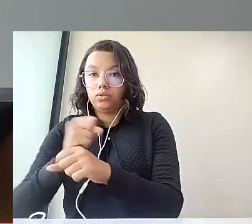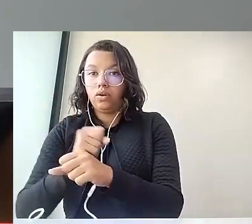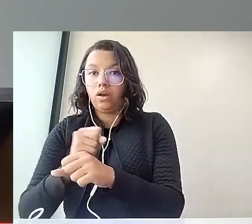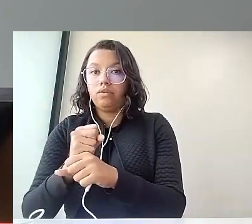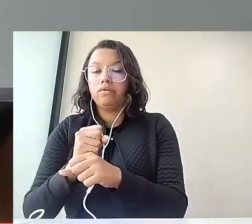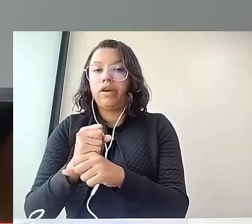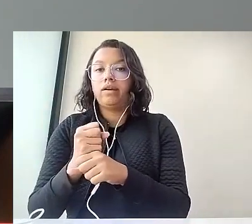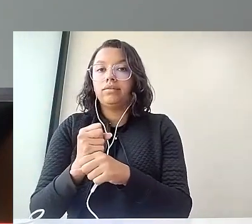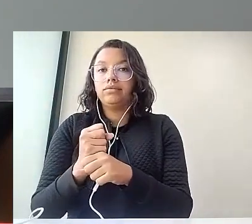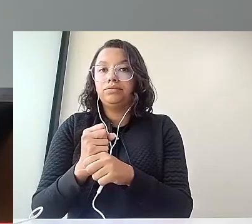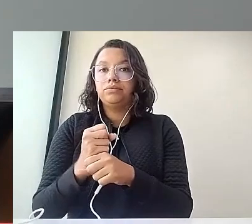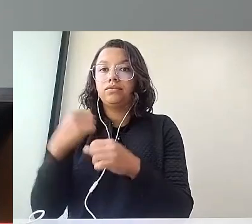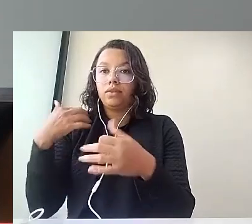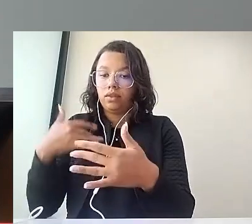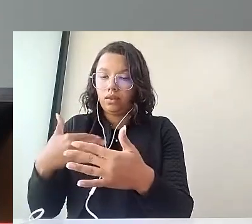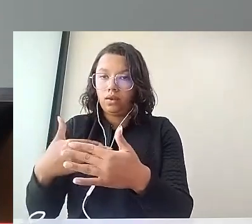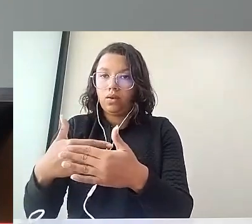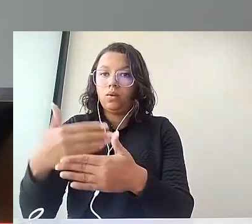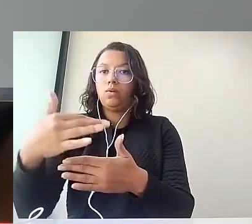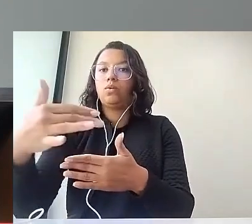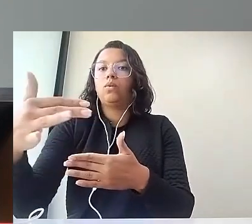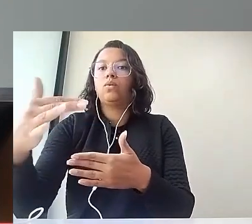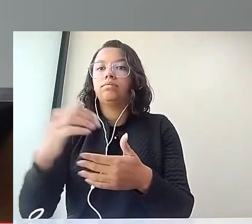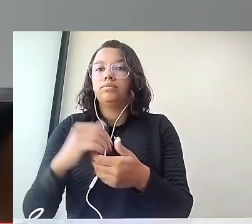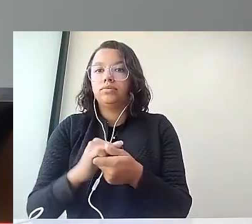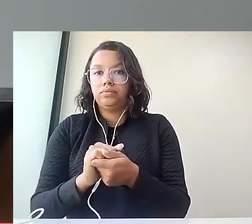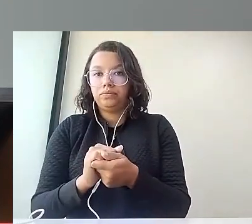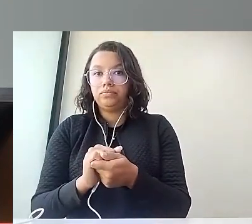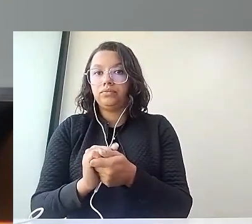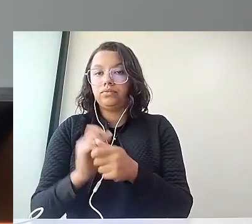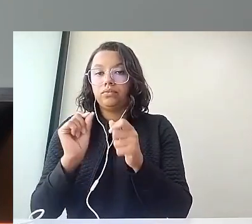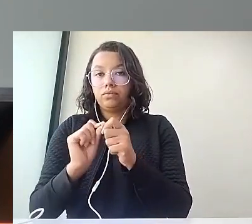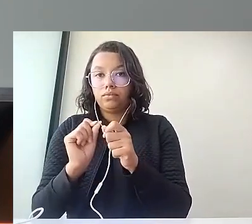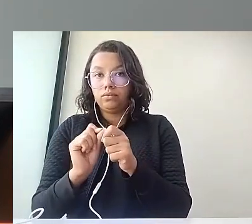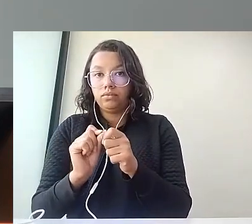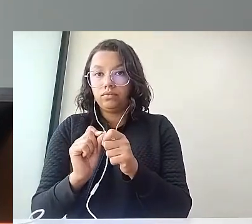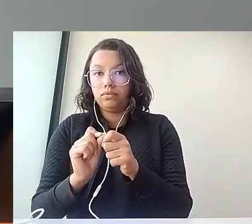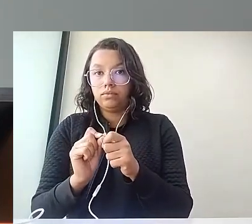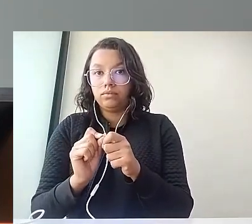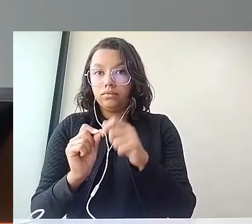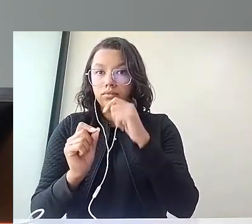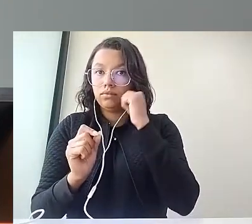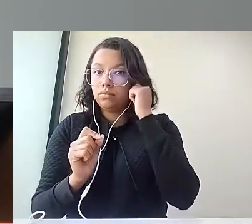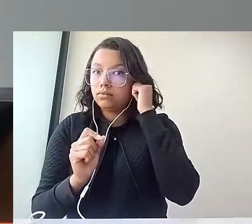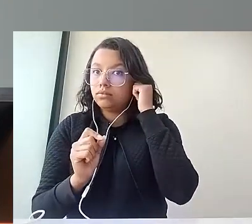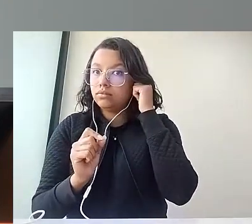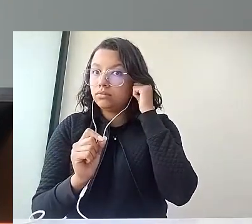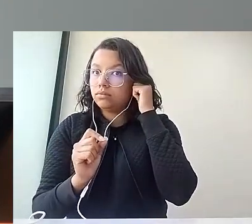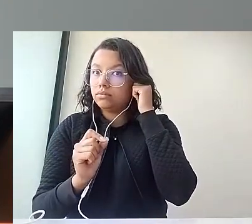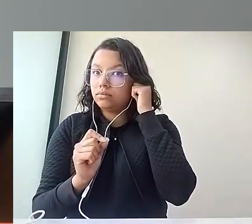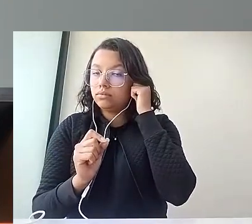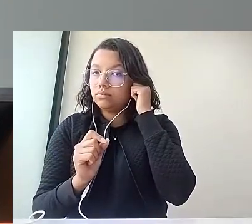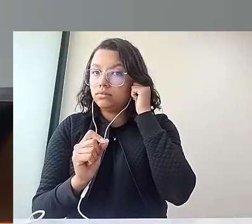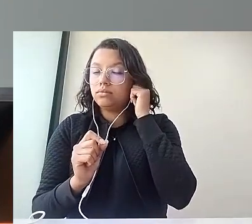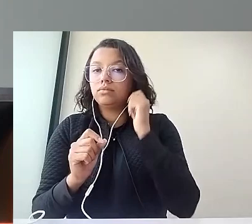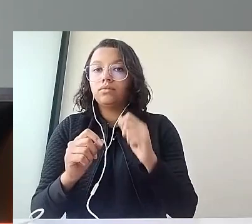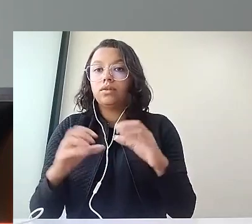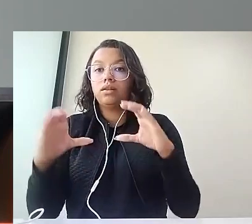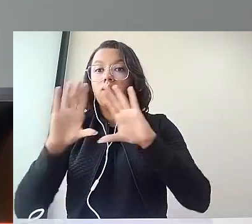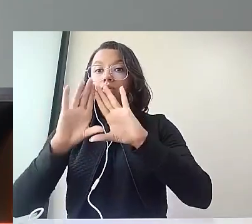con modificación y que es la que ha establecido nuestros tribunales, nuestras cortes de apelaciones, y